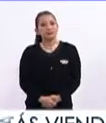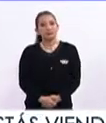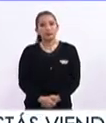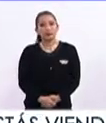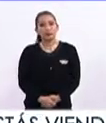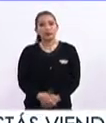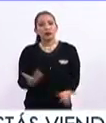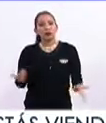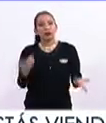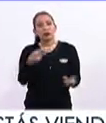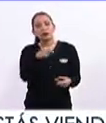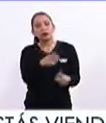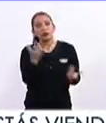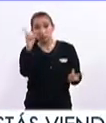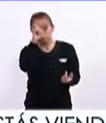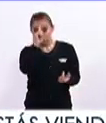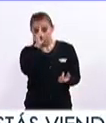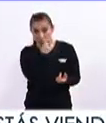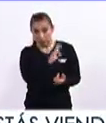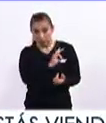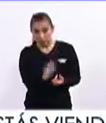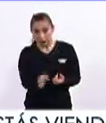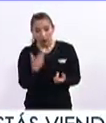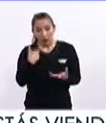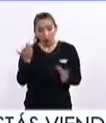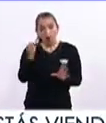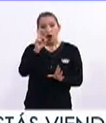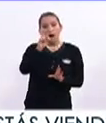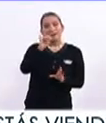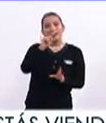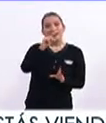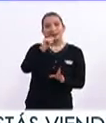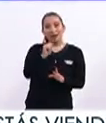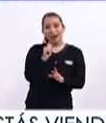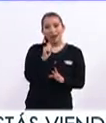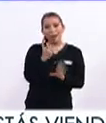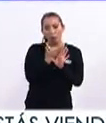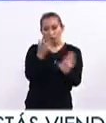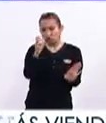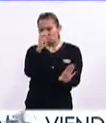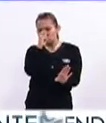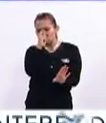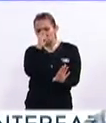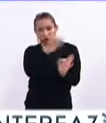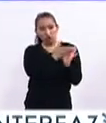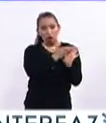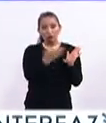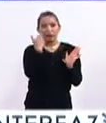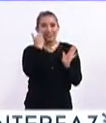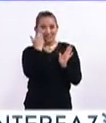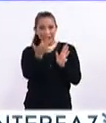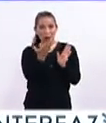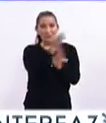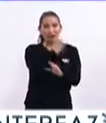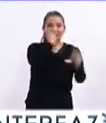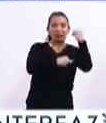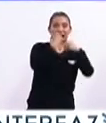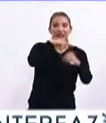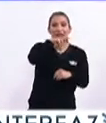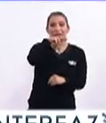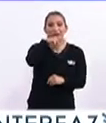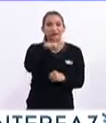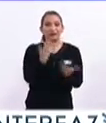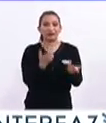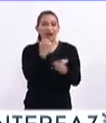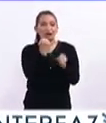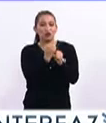es ¿qué tan recomendable es ponerse a hacer una dieta muy estricta después de todo este atracón de la